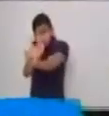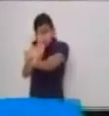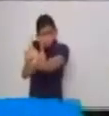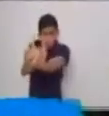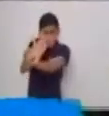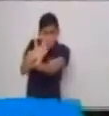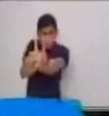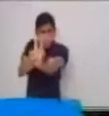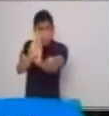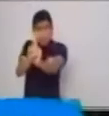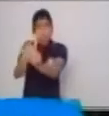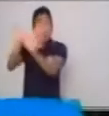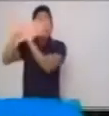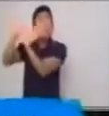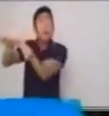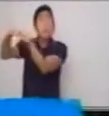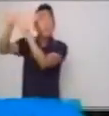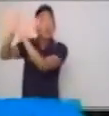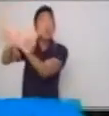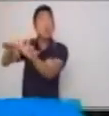una linda mariposa.